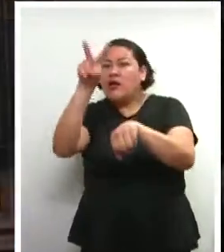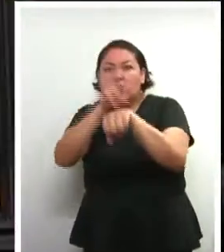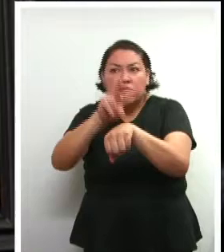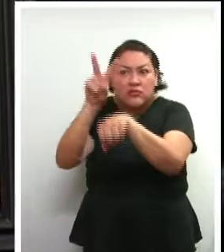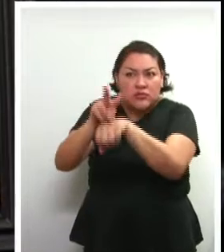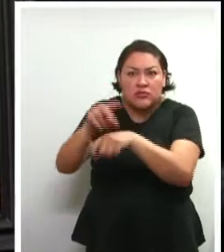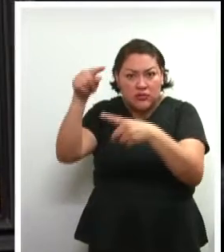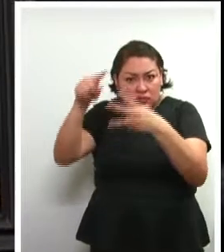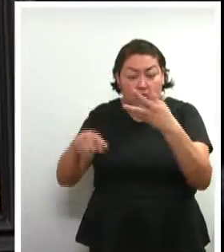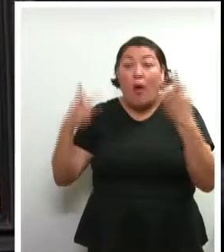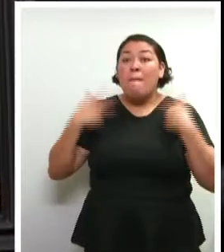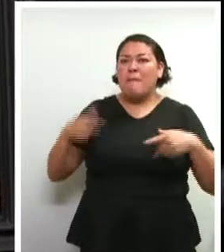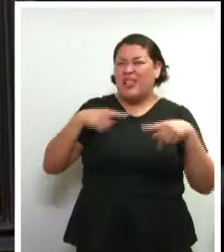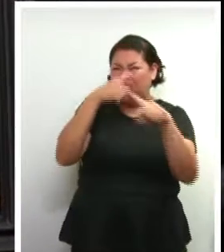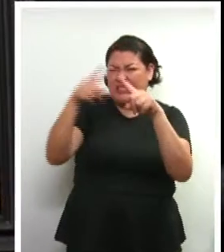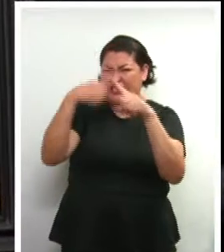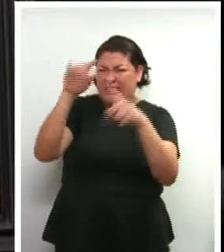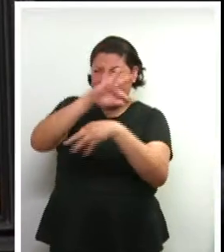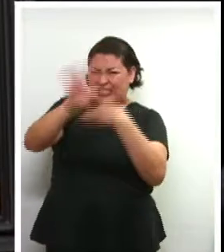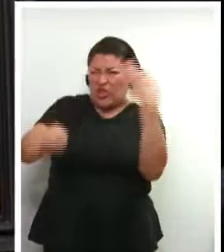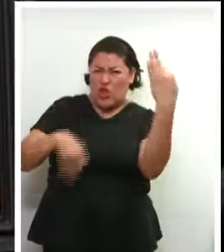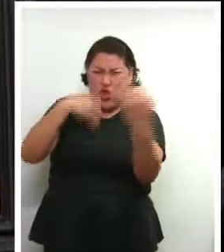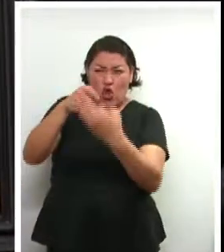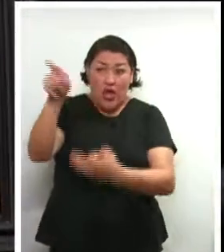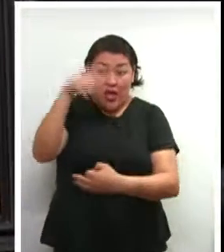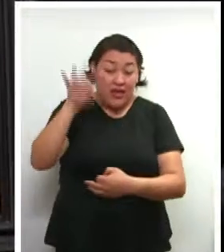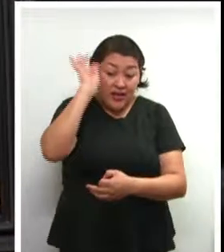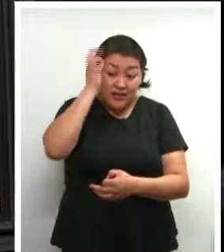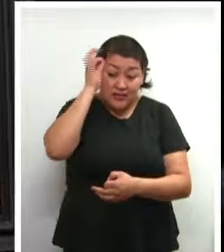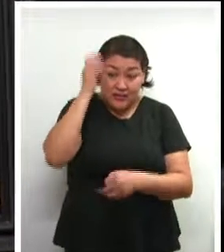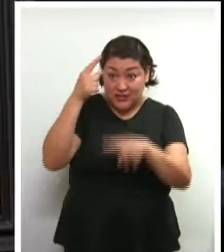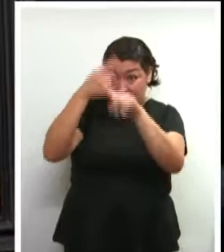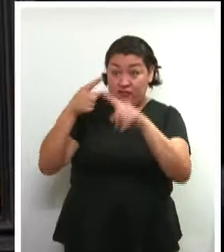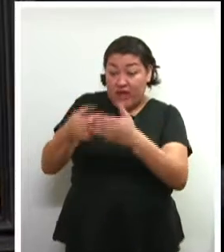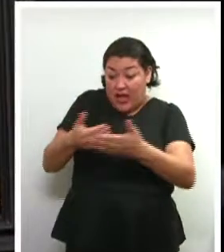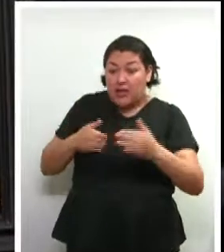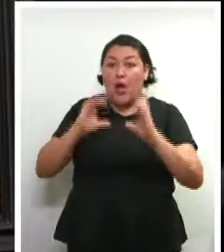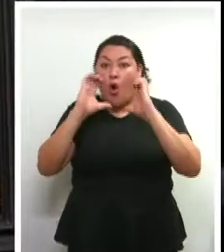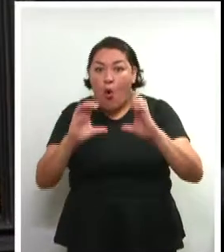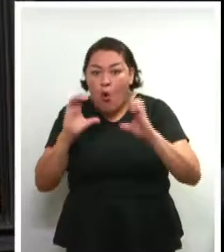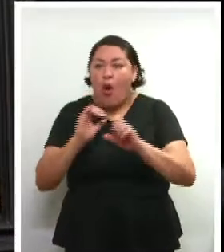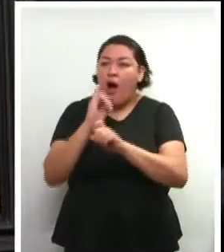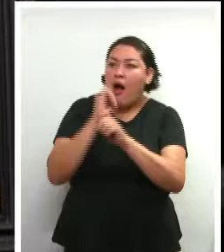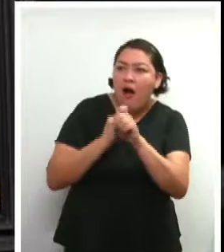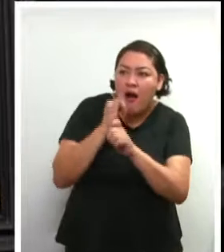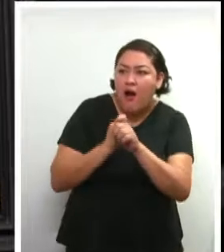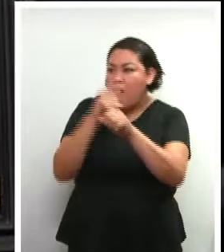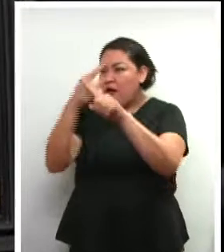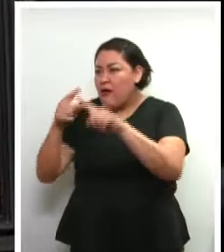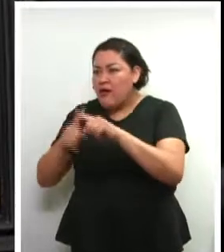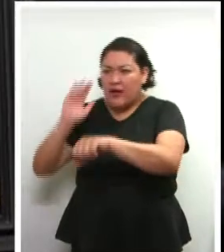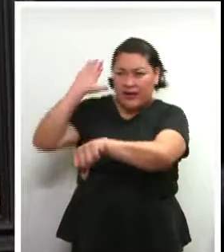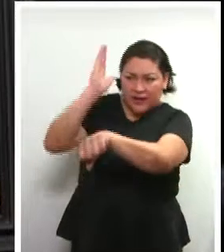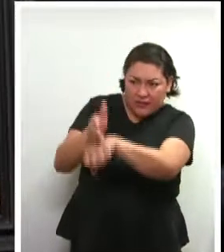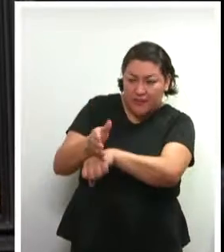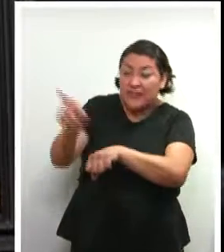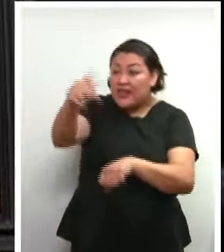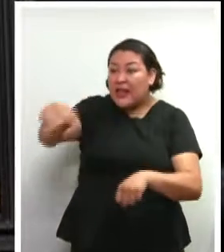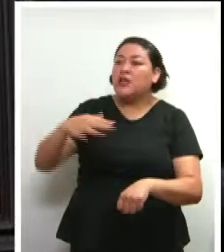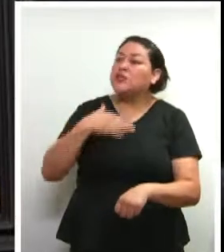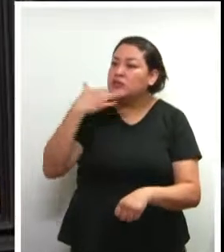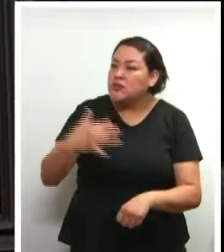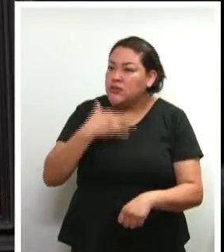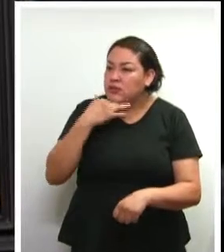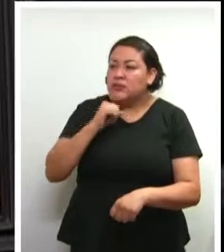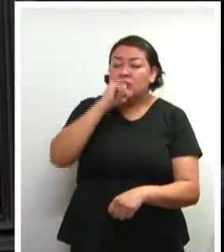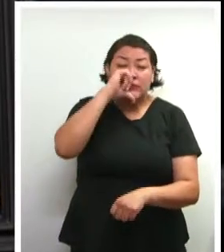procuradores, o cualquier persona servidora encargada de prevenir, investigar o sancionar actos de